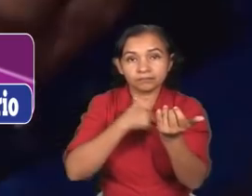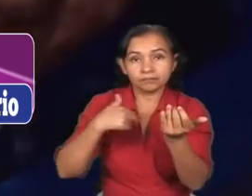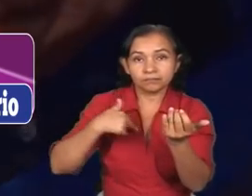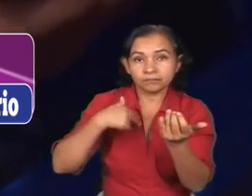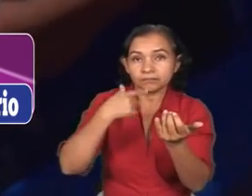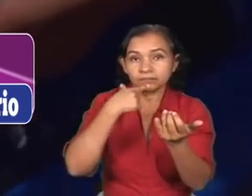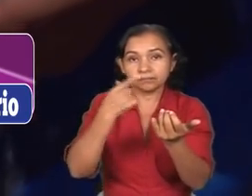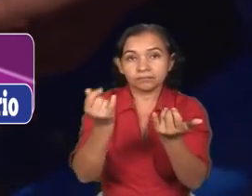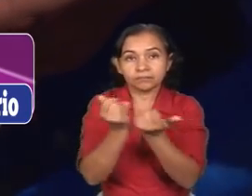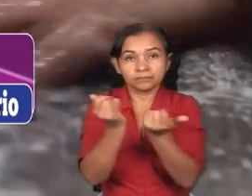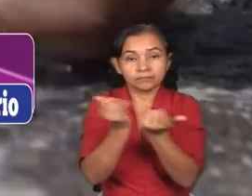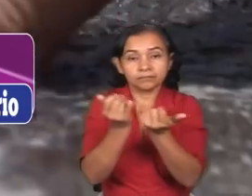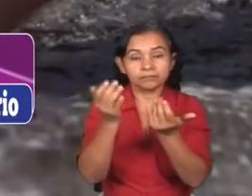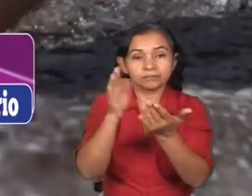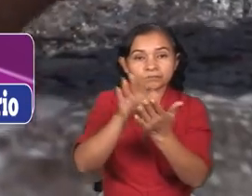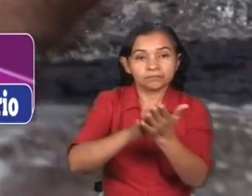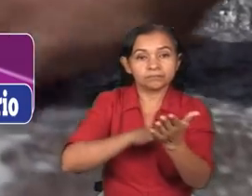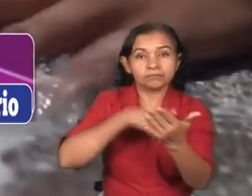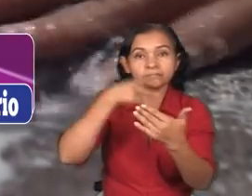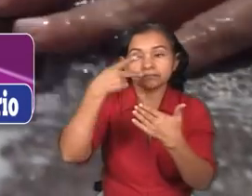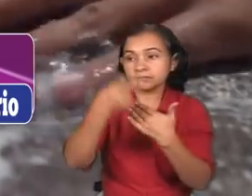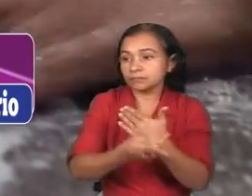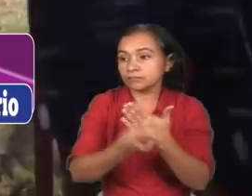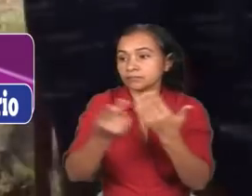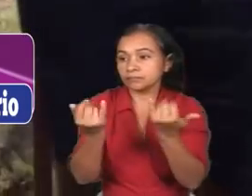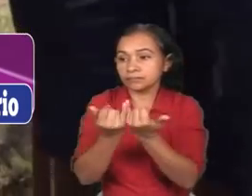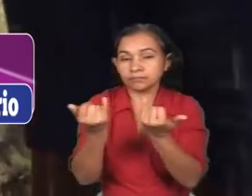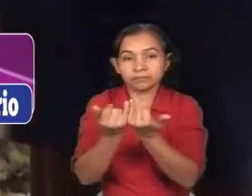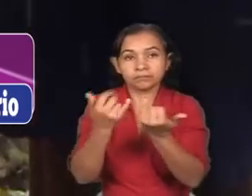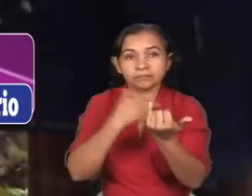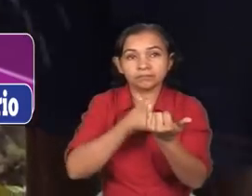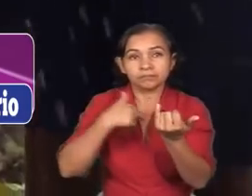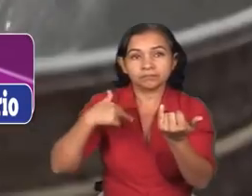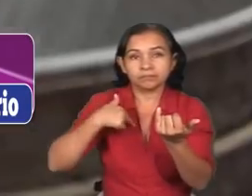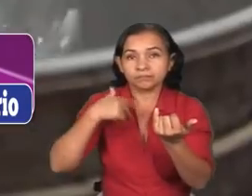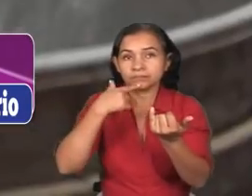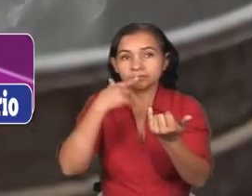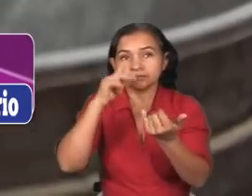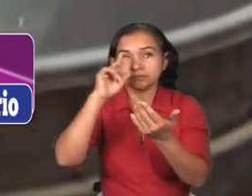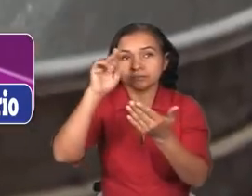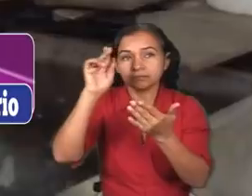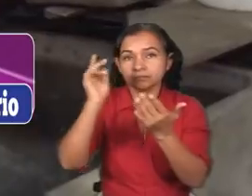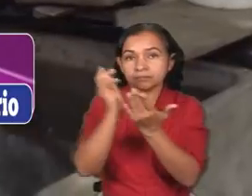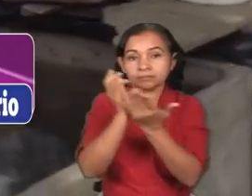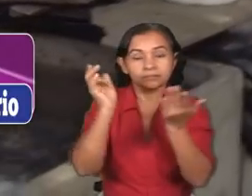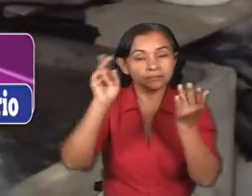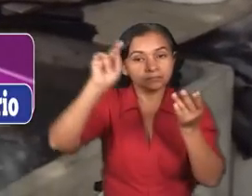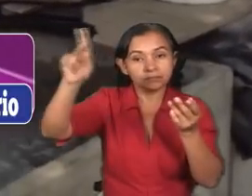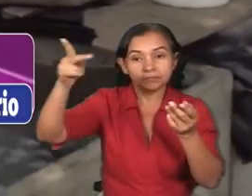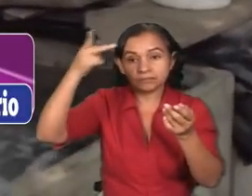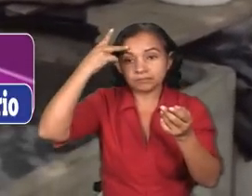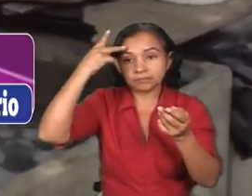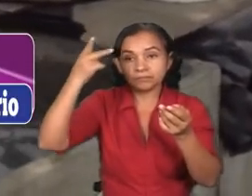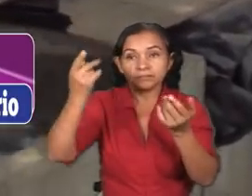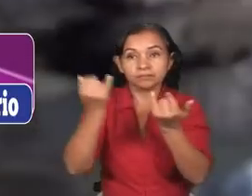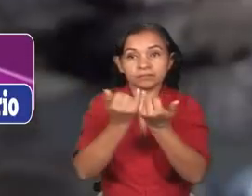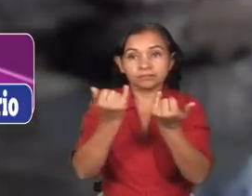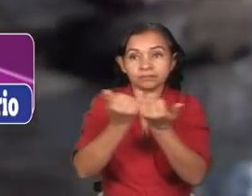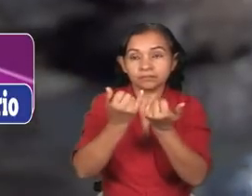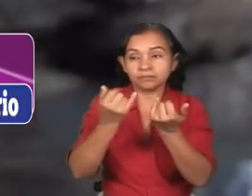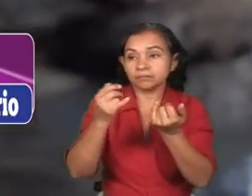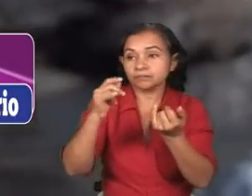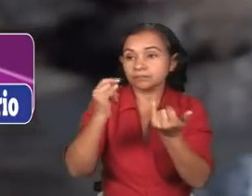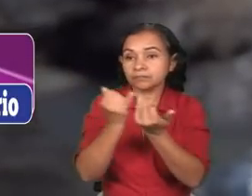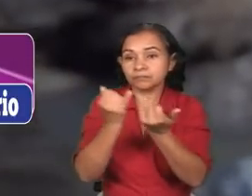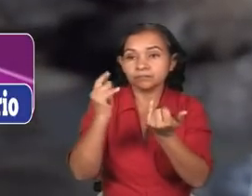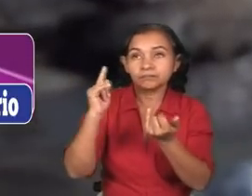PISACH. Y es un programa que prácticamente recoge la política y la visión de este gobierno para llevar el agua